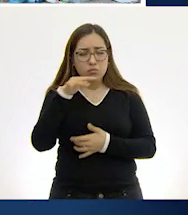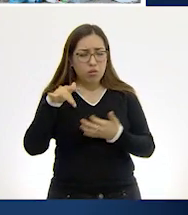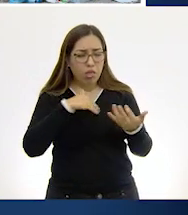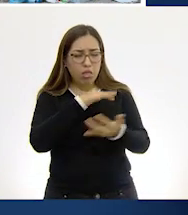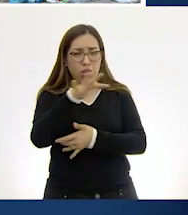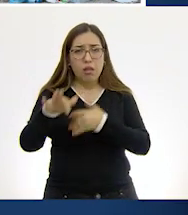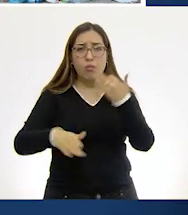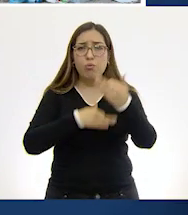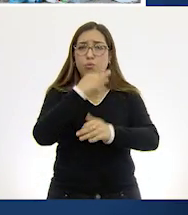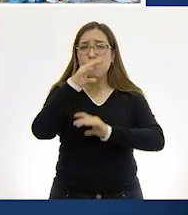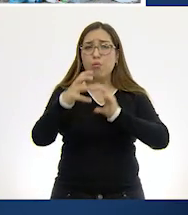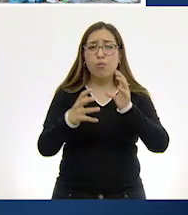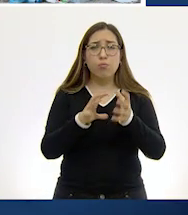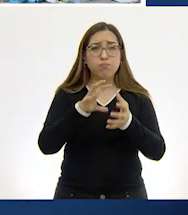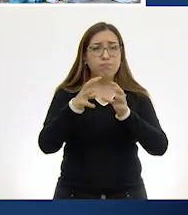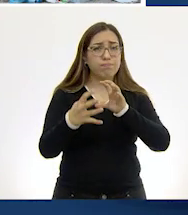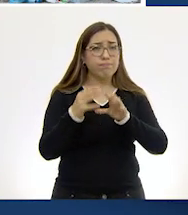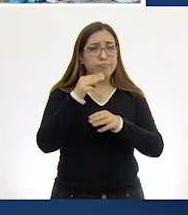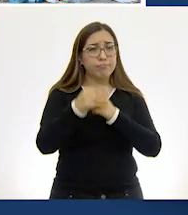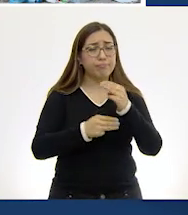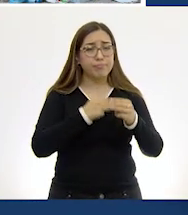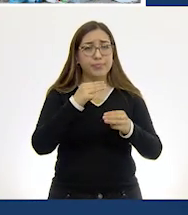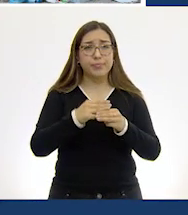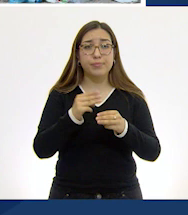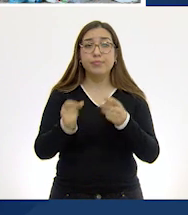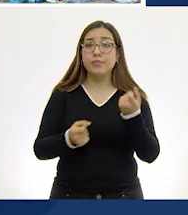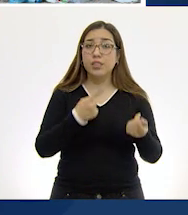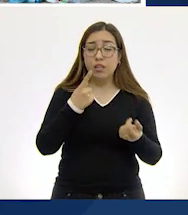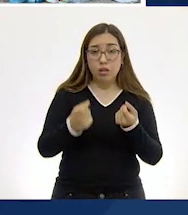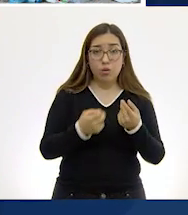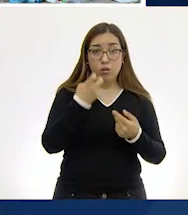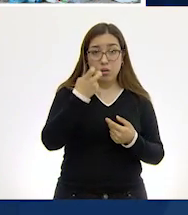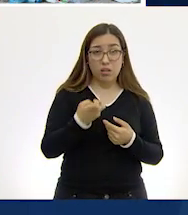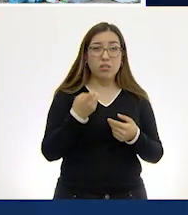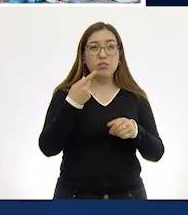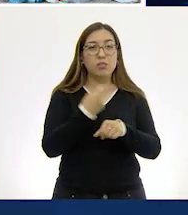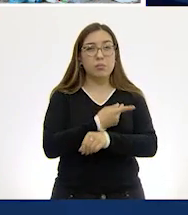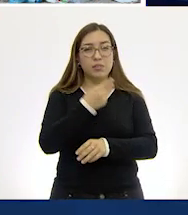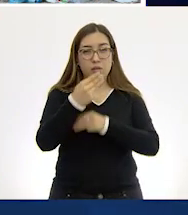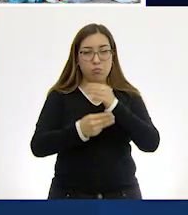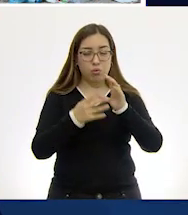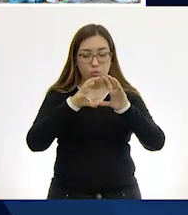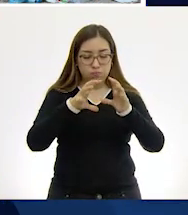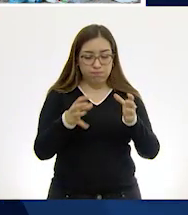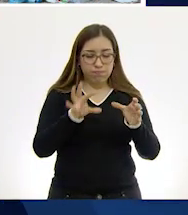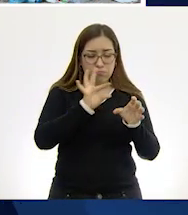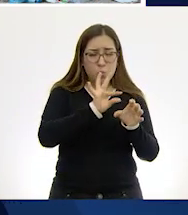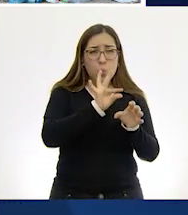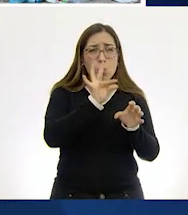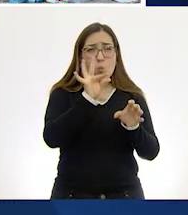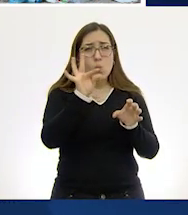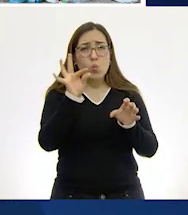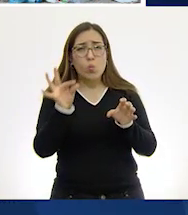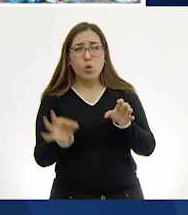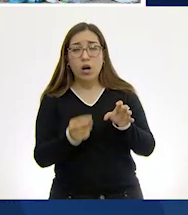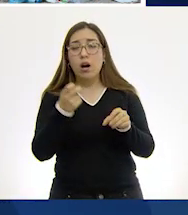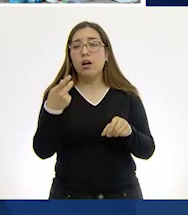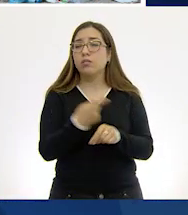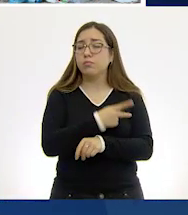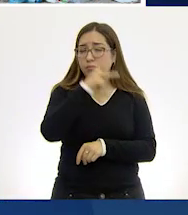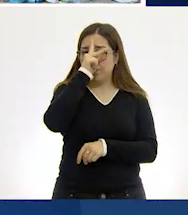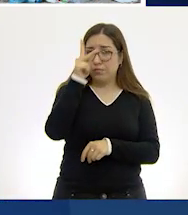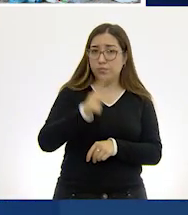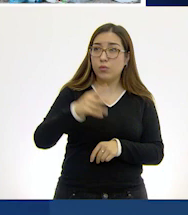planeta. Algunos contaminantes han debilitado la capa de ozono que protege a los seres vivos de las radiaciones ultravioletas del